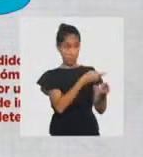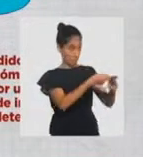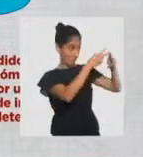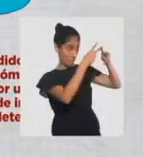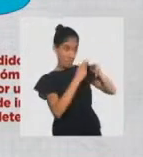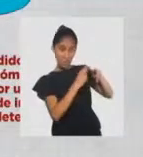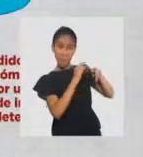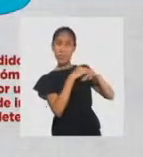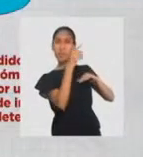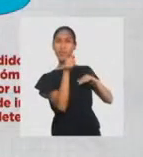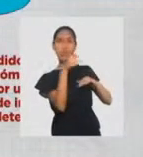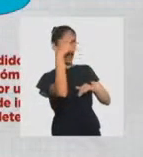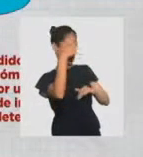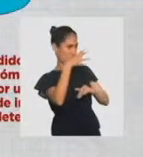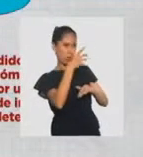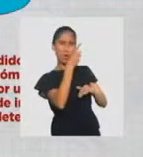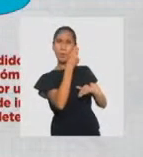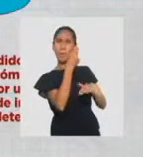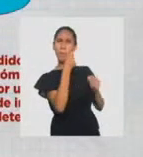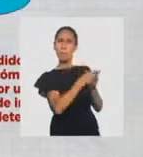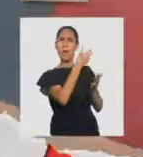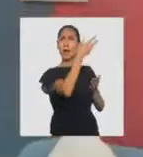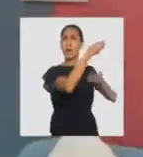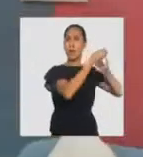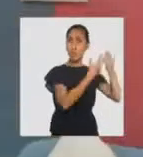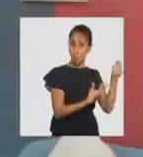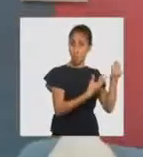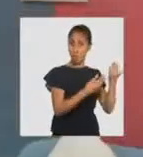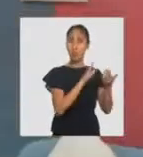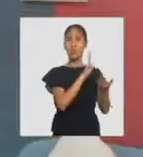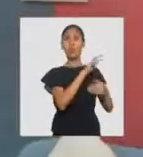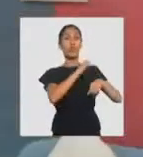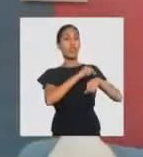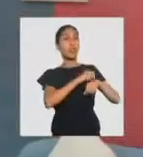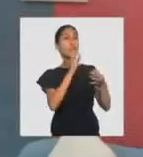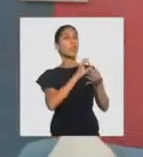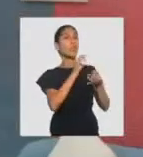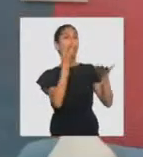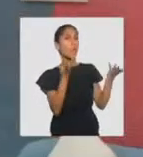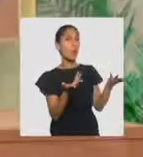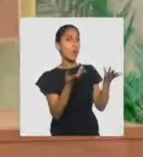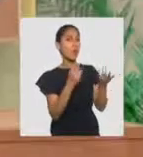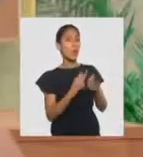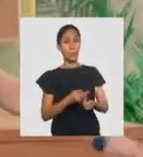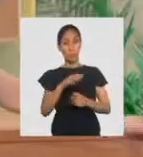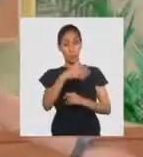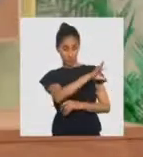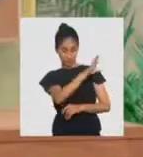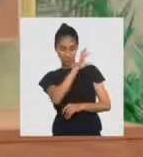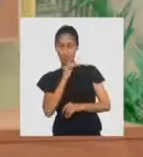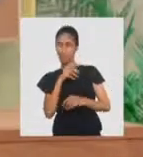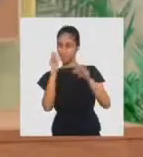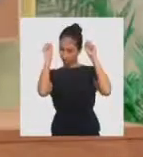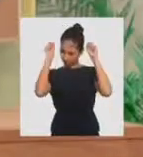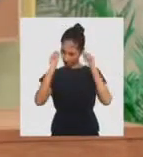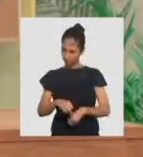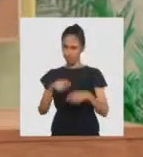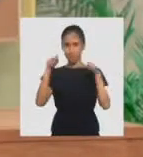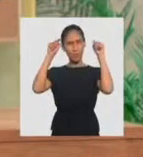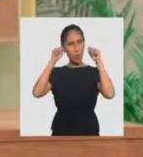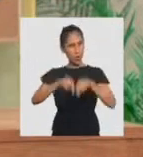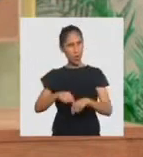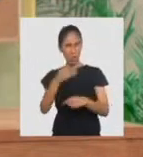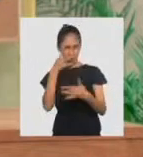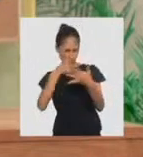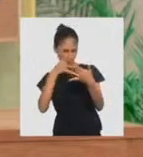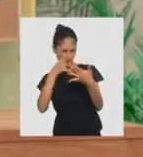a una tasa de interés simple en un tiempo determinado para tomar las mejores decisiones. Así es. Hoy